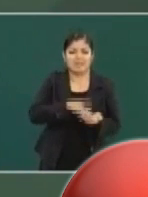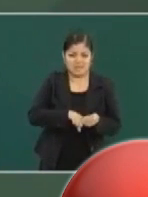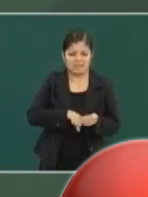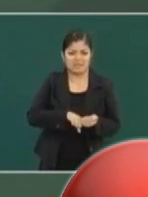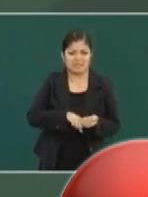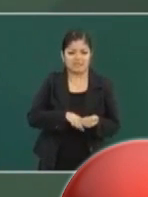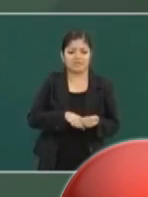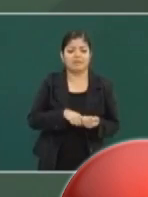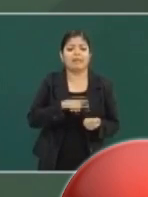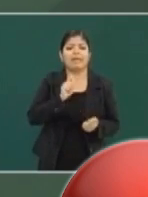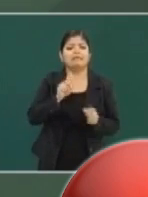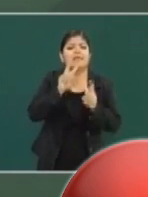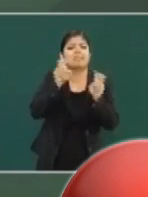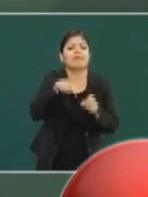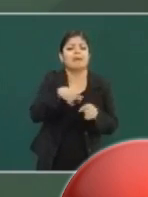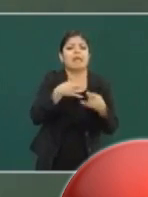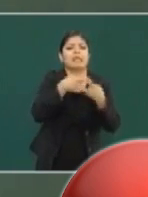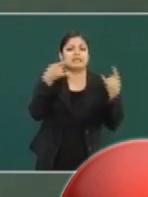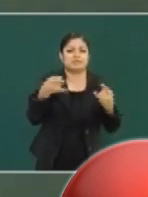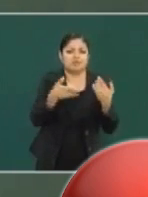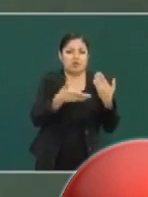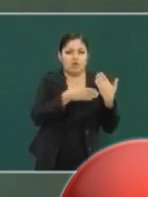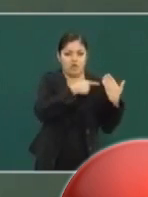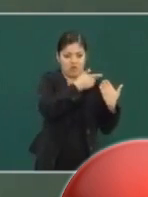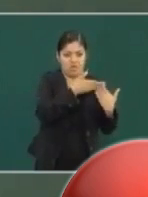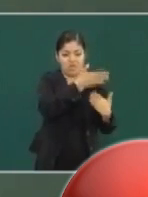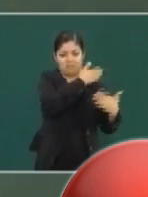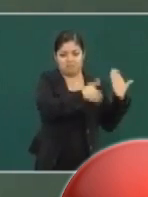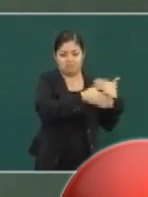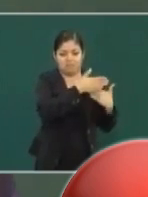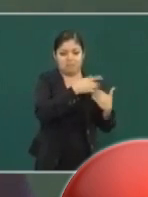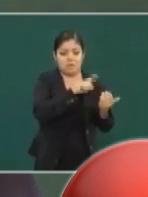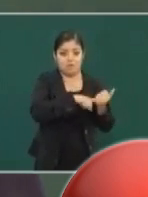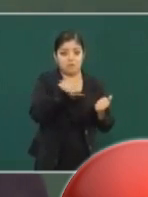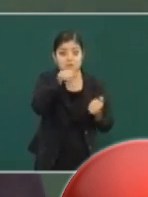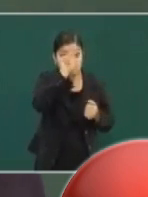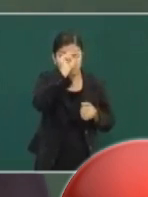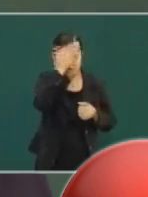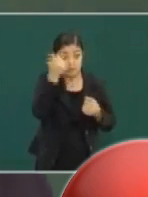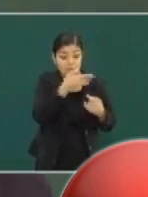historia, o el que no sabe de dónde viene no va a saber hacia dónde va. Entonces,